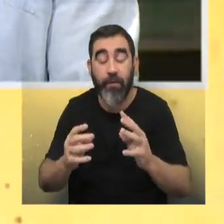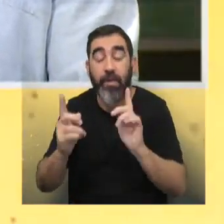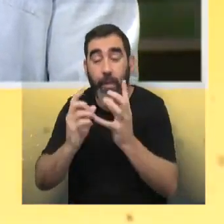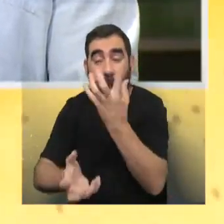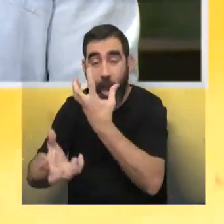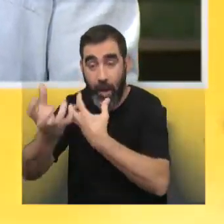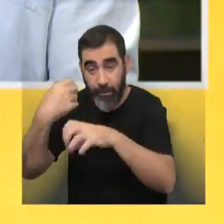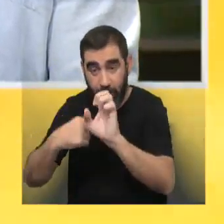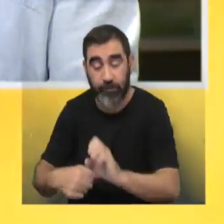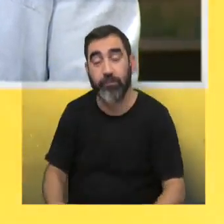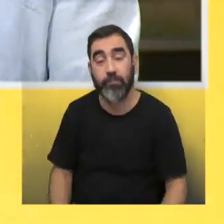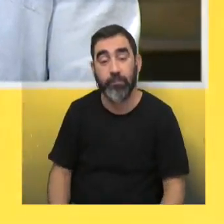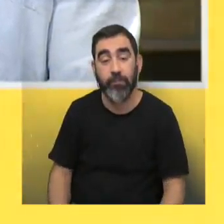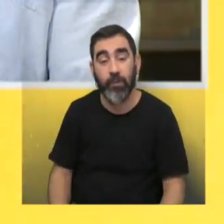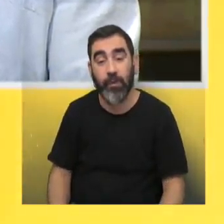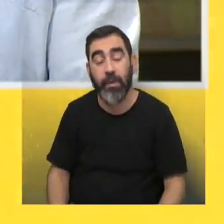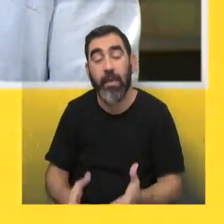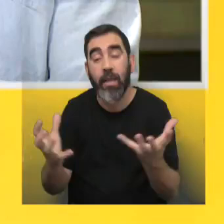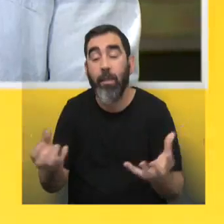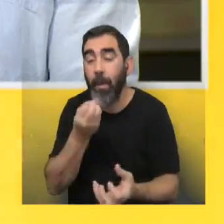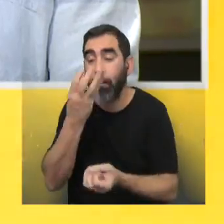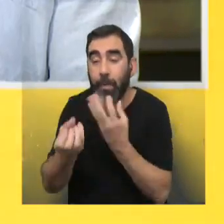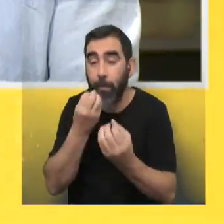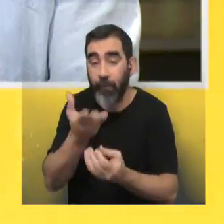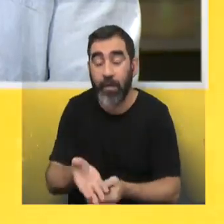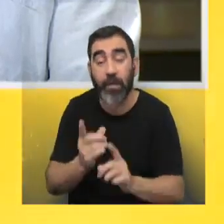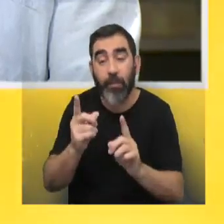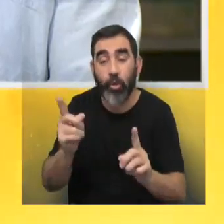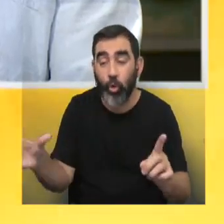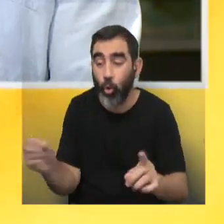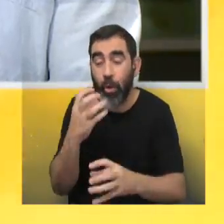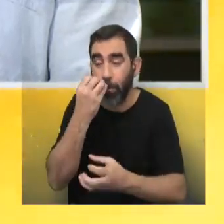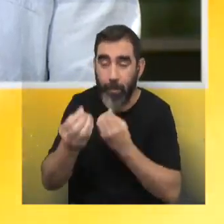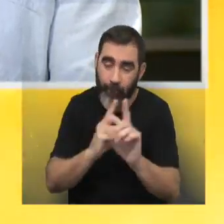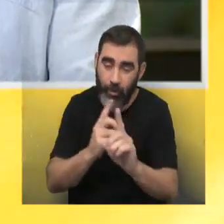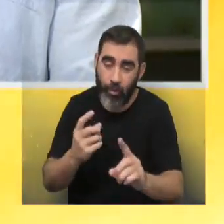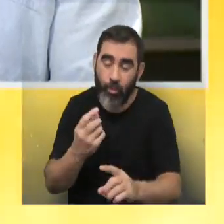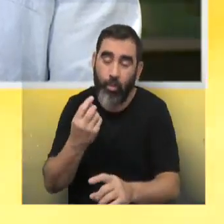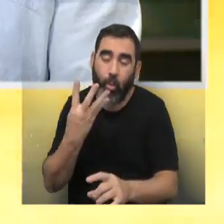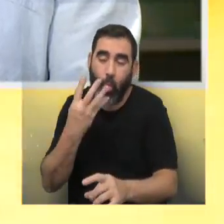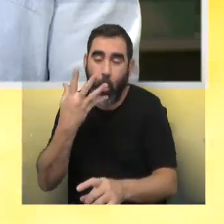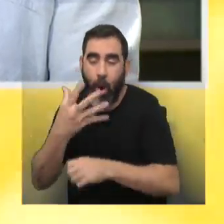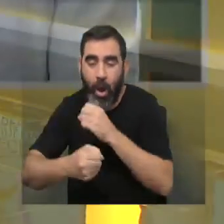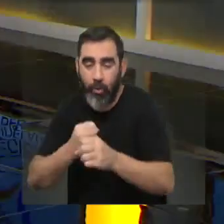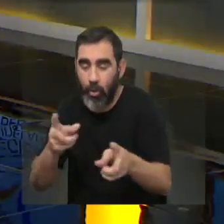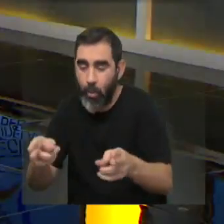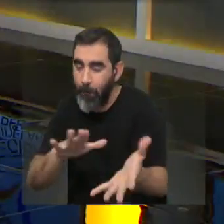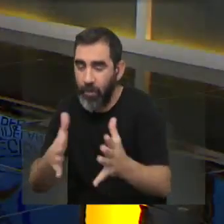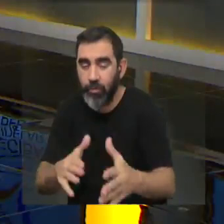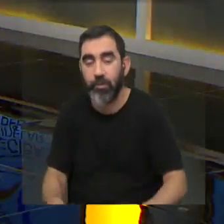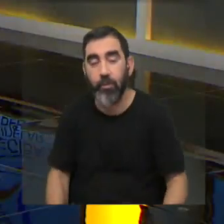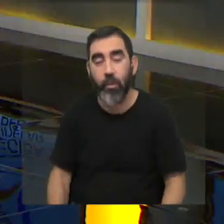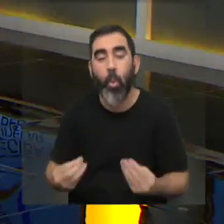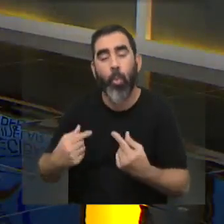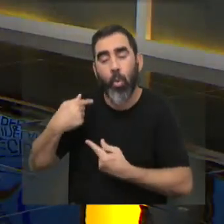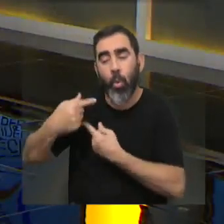animales también. No solamente la quema preferiblemente en primavera, sino que tampoco en todas las primaveras. Exactamente. Bien. Para despedirte, ¿cómo sigue esto?